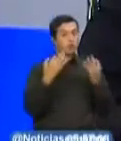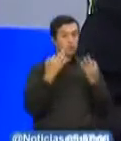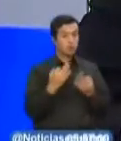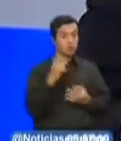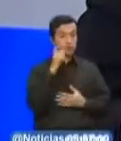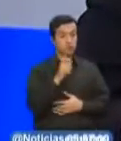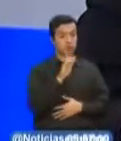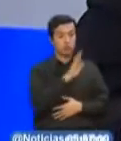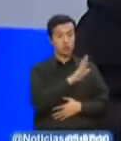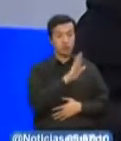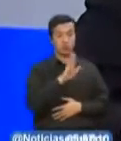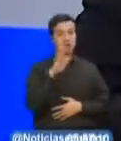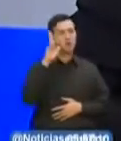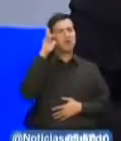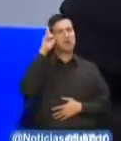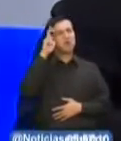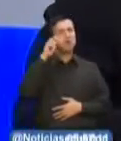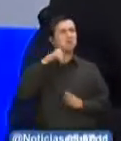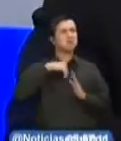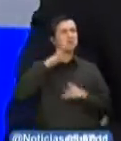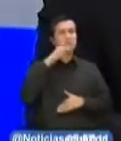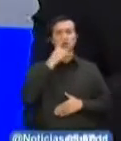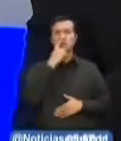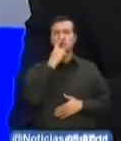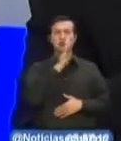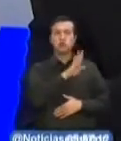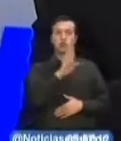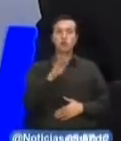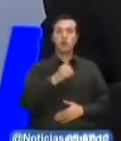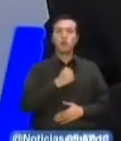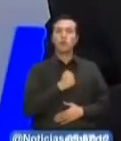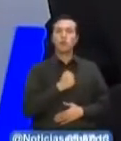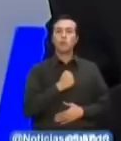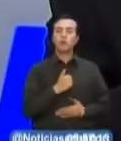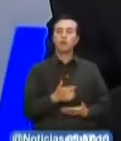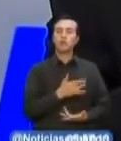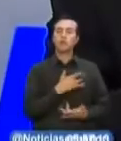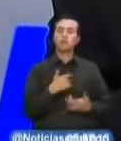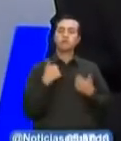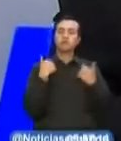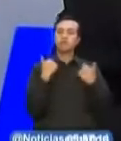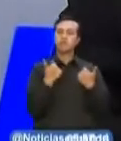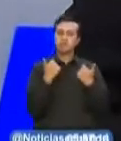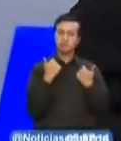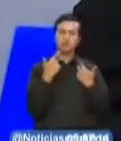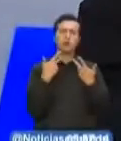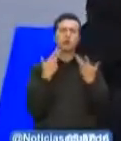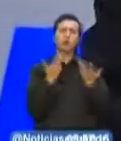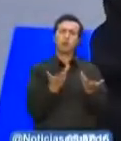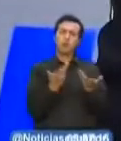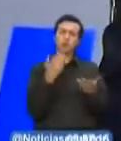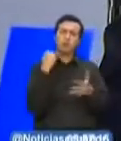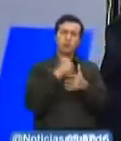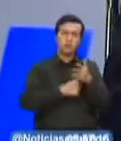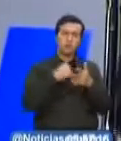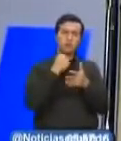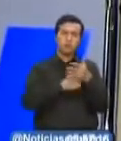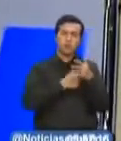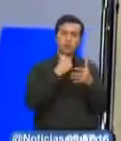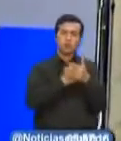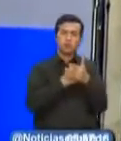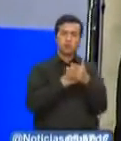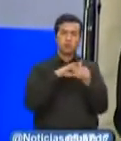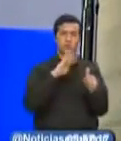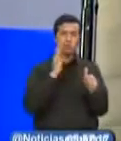ciudadano común, yo creo que más le interesa es su propio bienestar. Y en ese sentido, ¿cuáles serían los retos entonces de